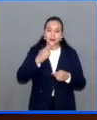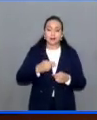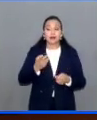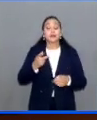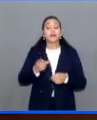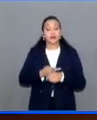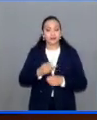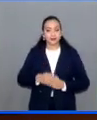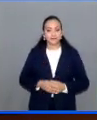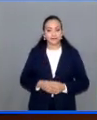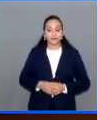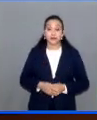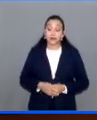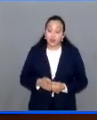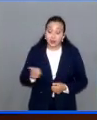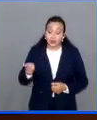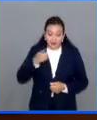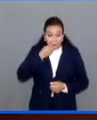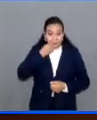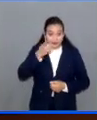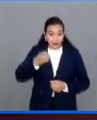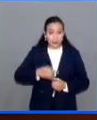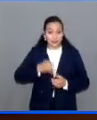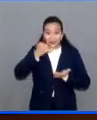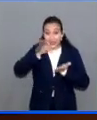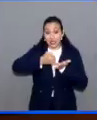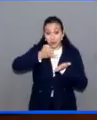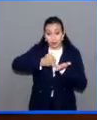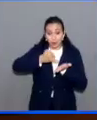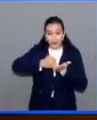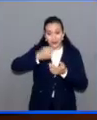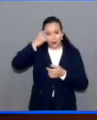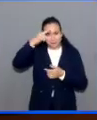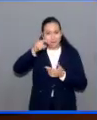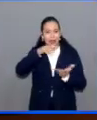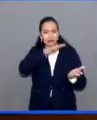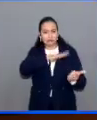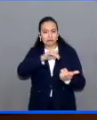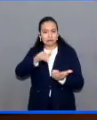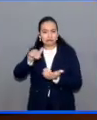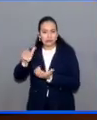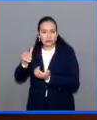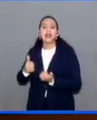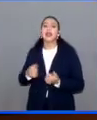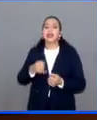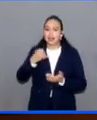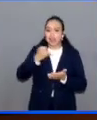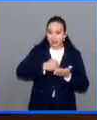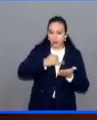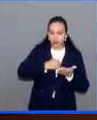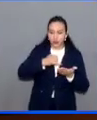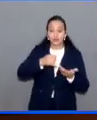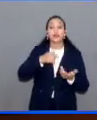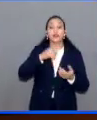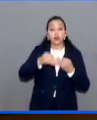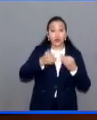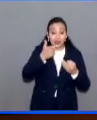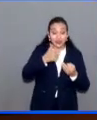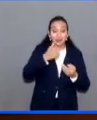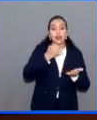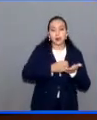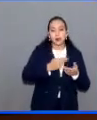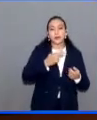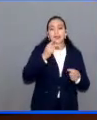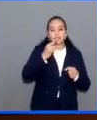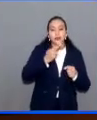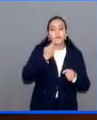los impuestos, la recaudación por impuestos saludables se van a ir a un fondo de salud, como lo